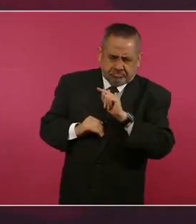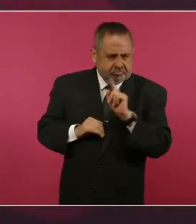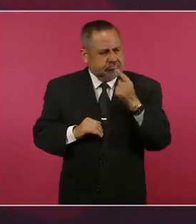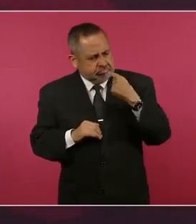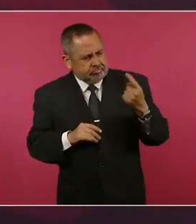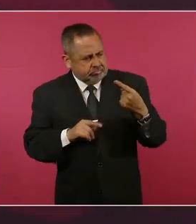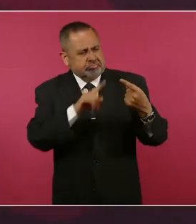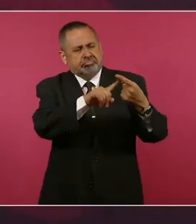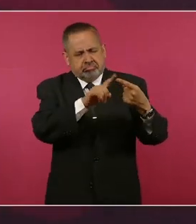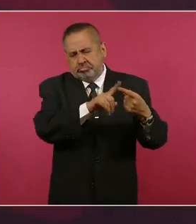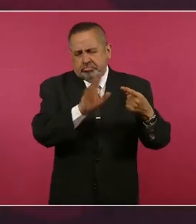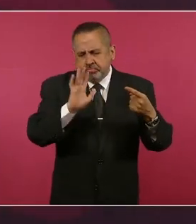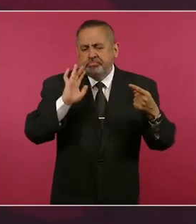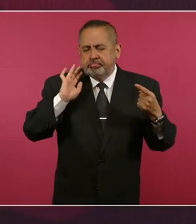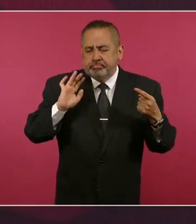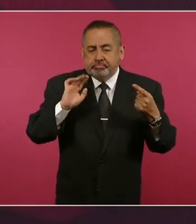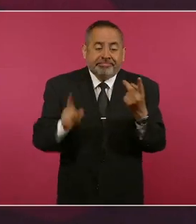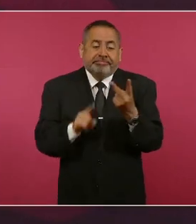y